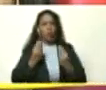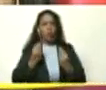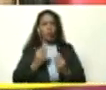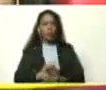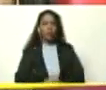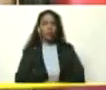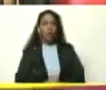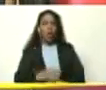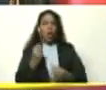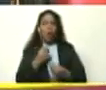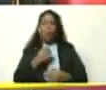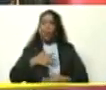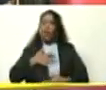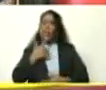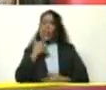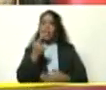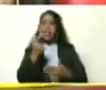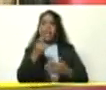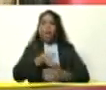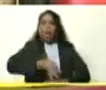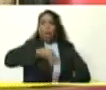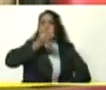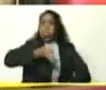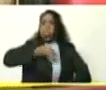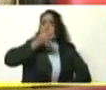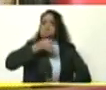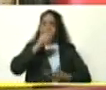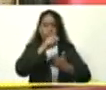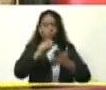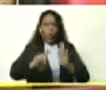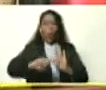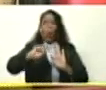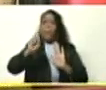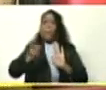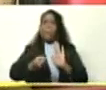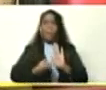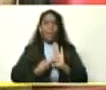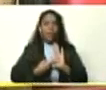¿cómo se pudiera calificar este discurso tan completo,